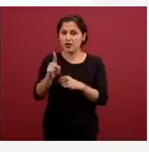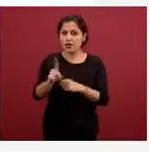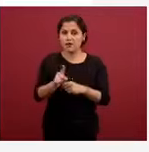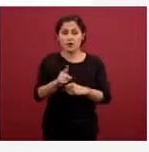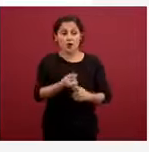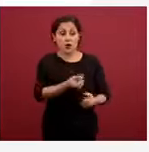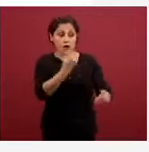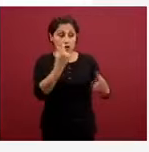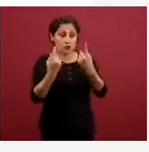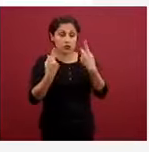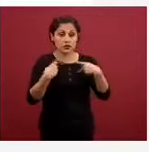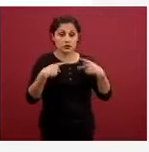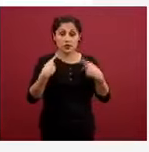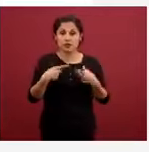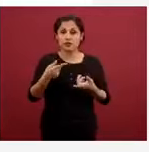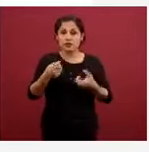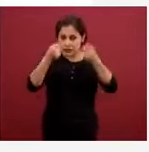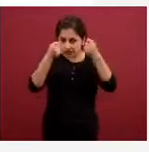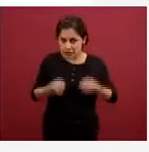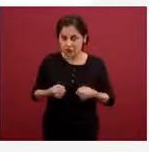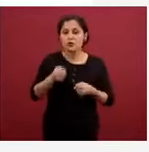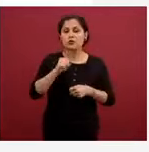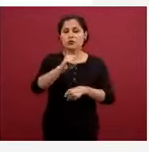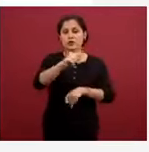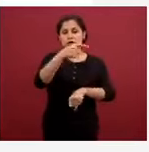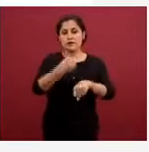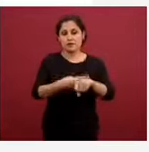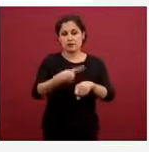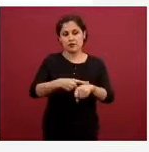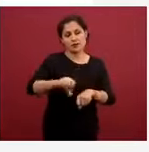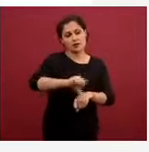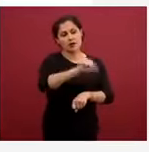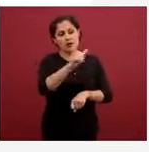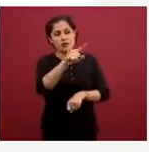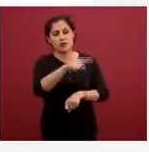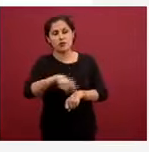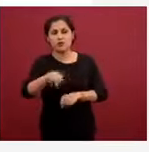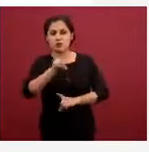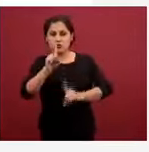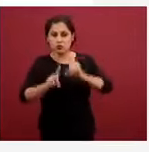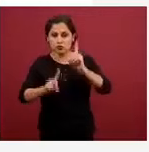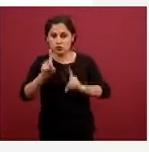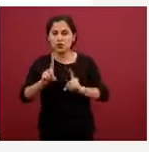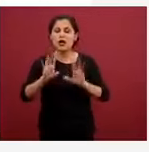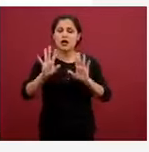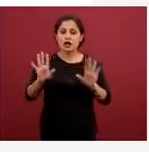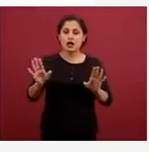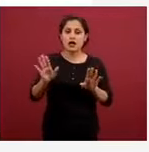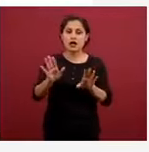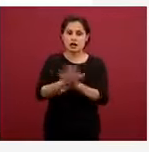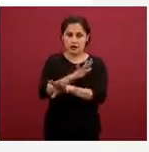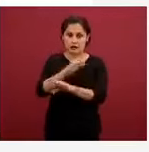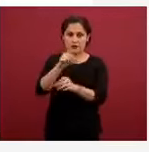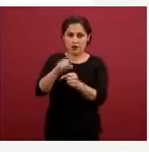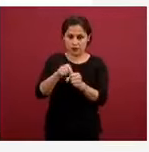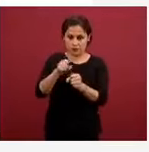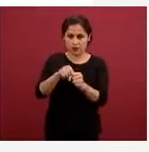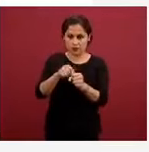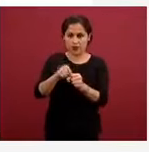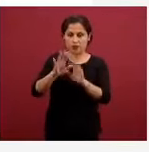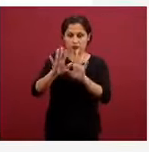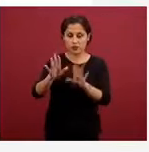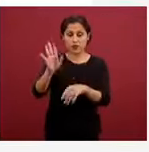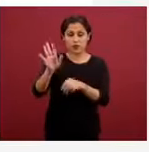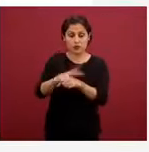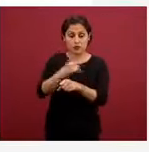sospechosos, pues entonces nos está mostrando, si no tomamos en cuenta los colores de las barras, si no vemos la barra como un total, entonces podemos ver un